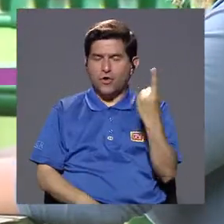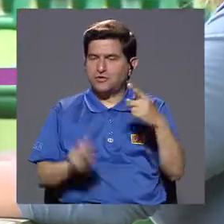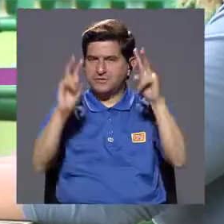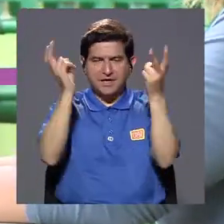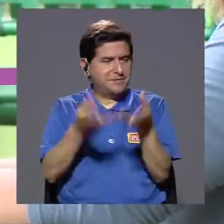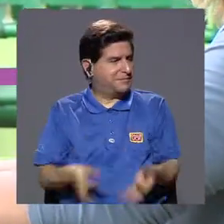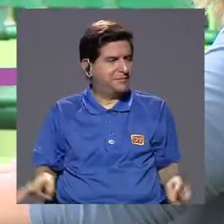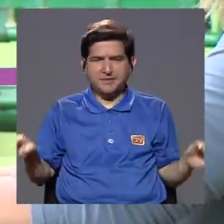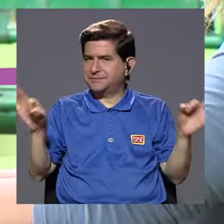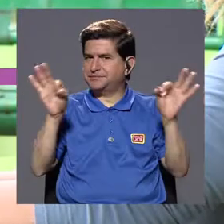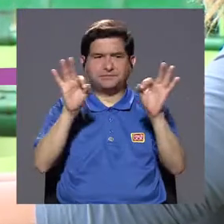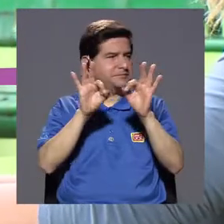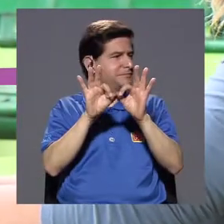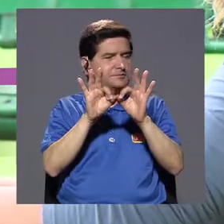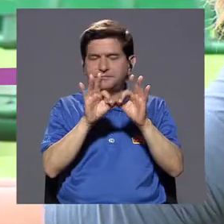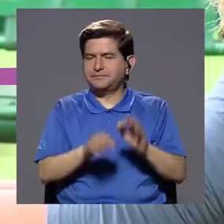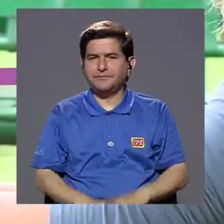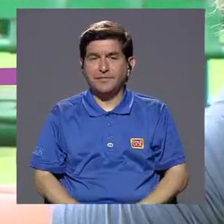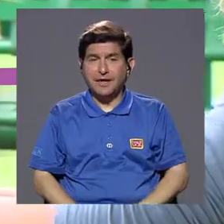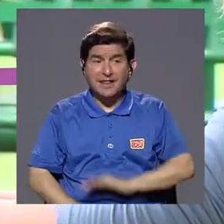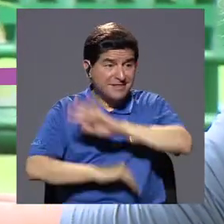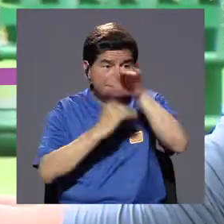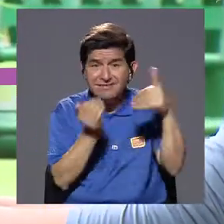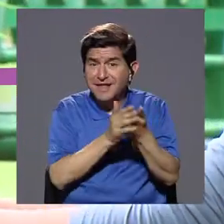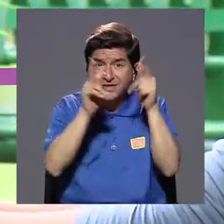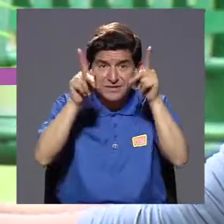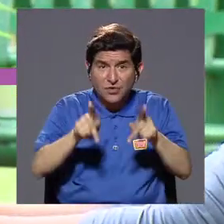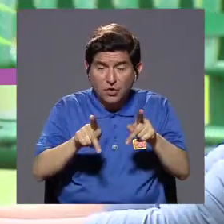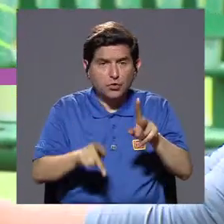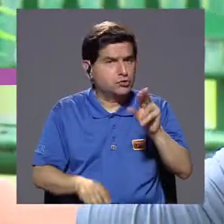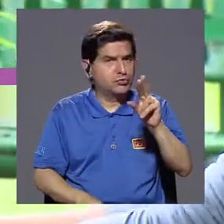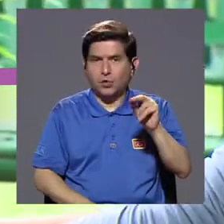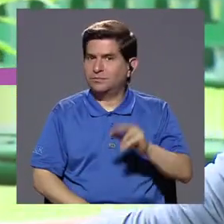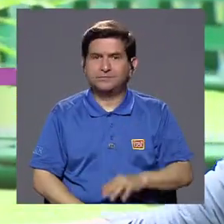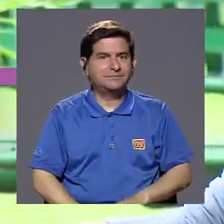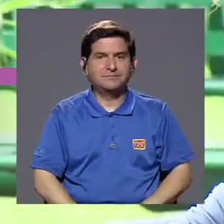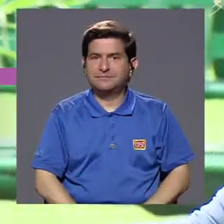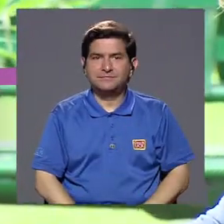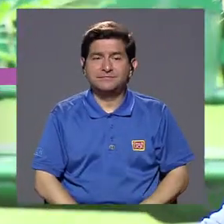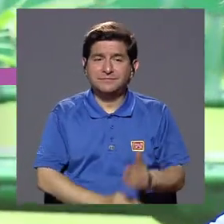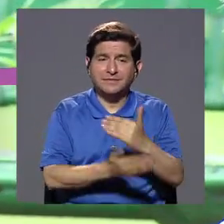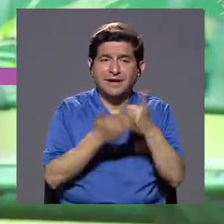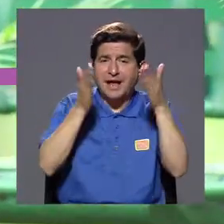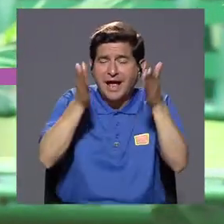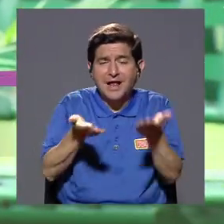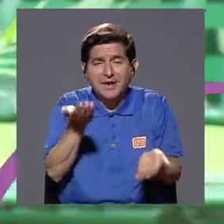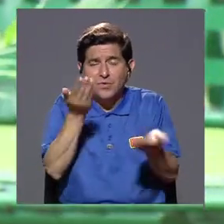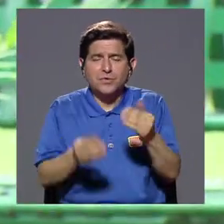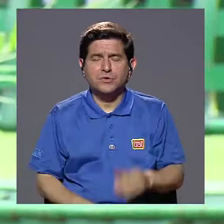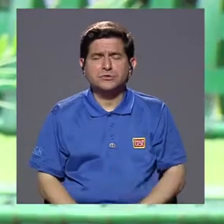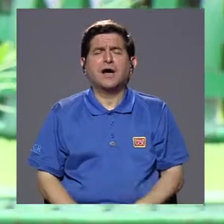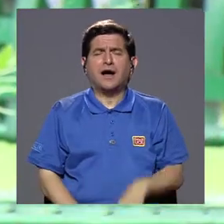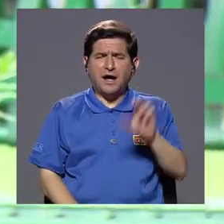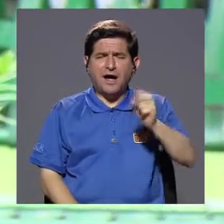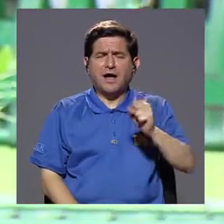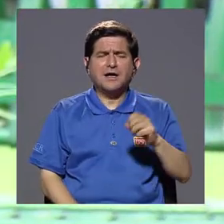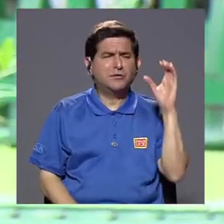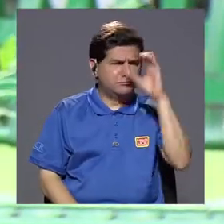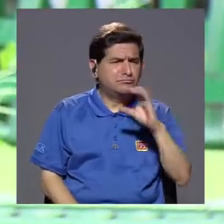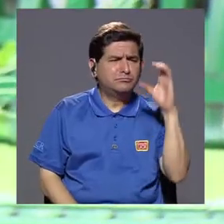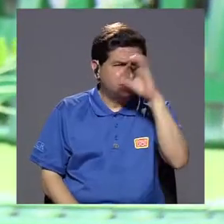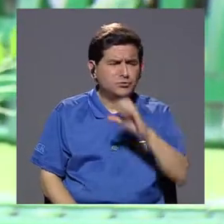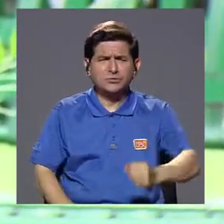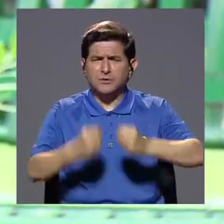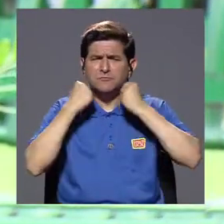un tema tan importante no es un tema de todos algunos lo tendrán muy presente algunos lo